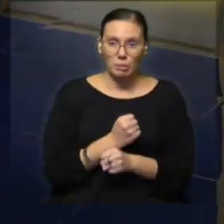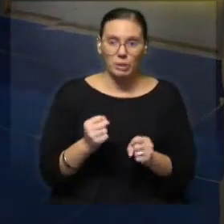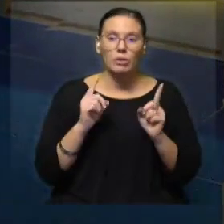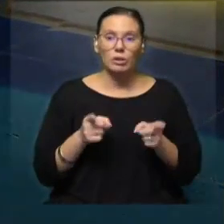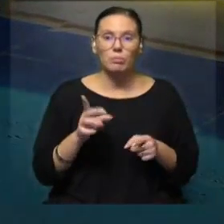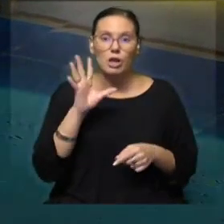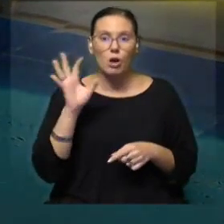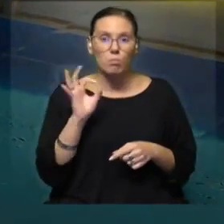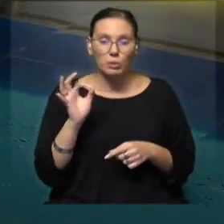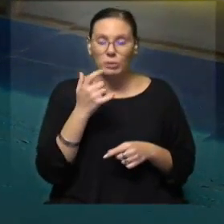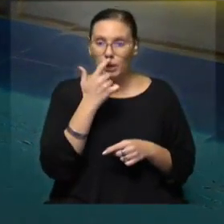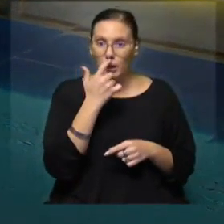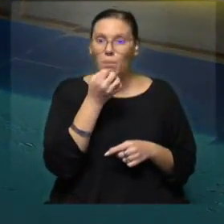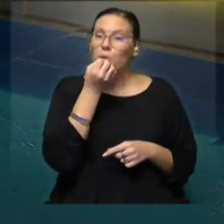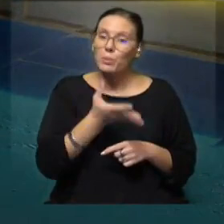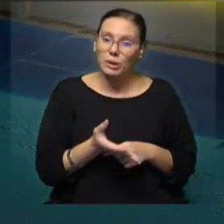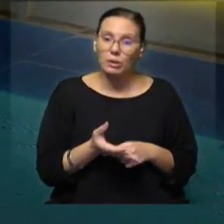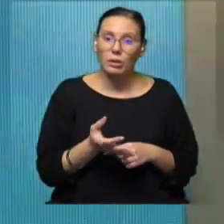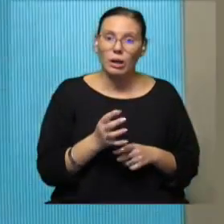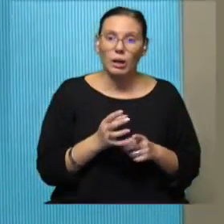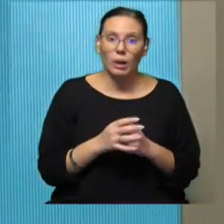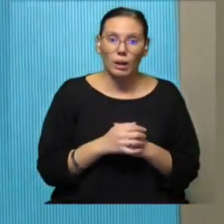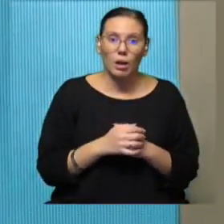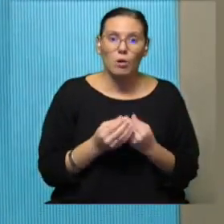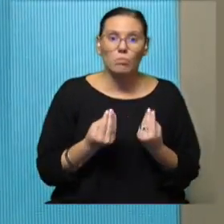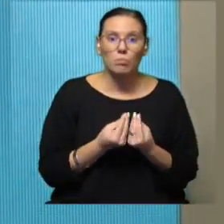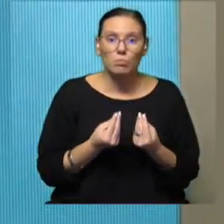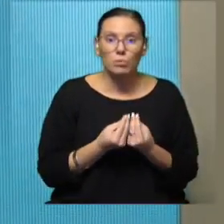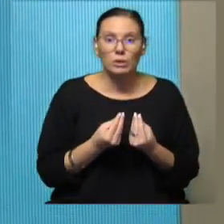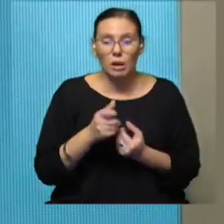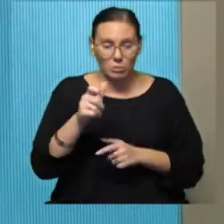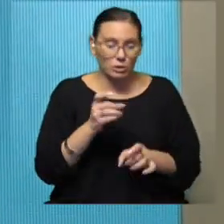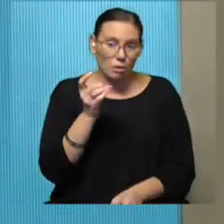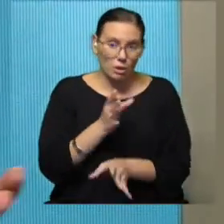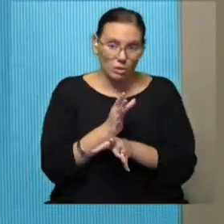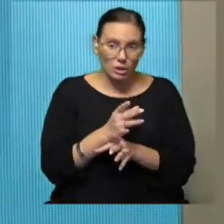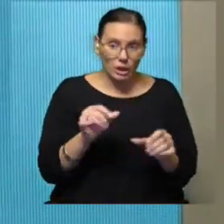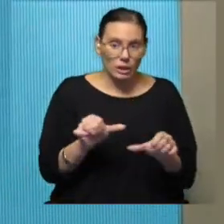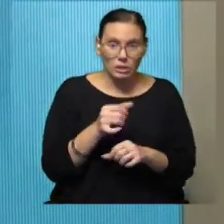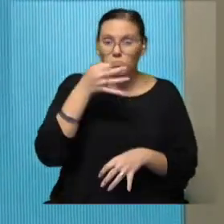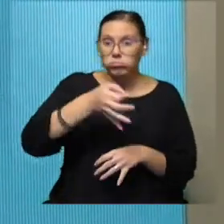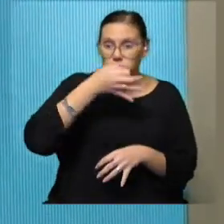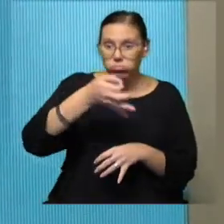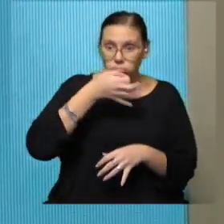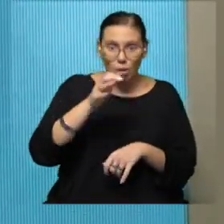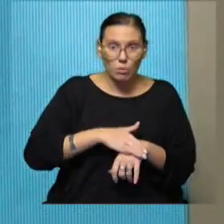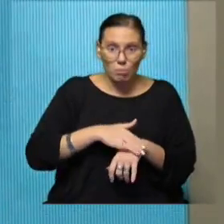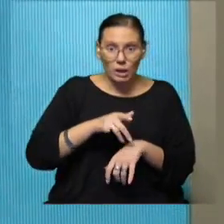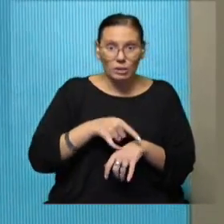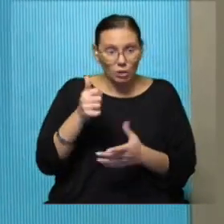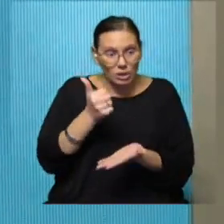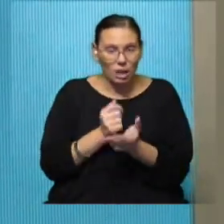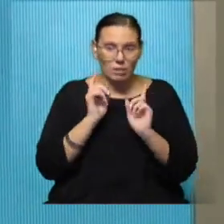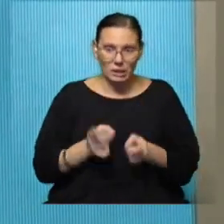una oportunidad bastante copado porque había muchos profesionales, tipo de los que hicieron las charlas y todo eso, estaban ahí en la